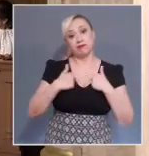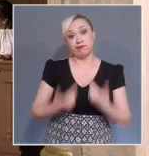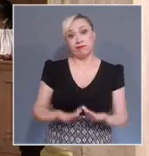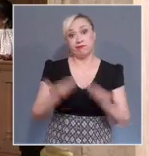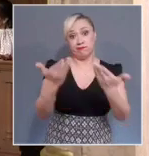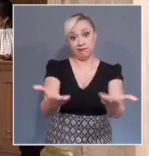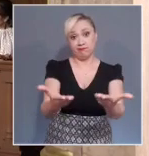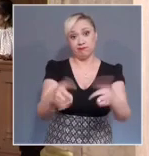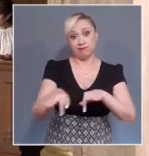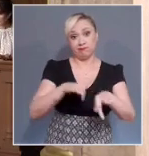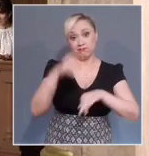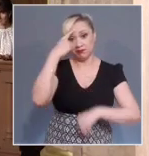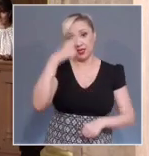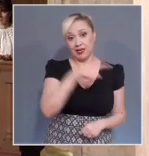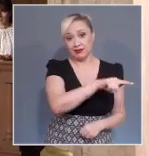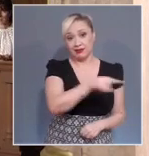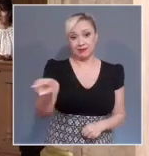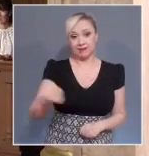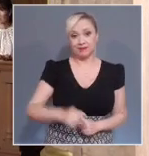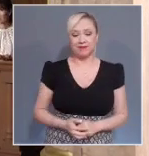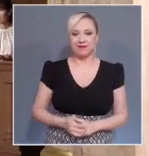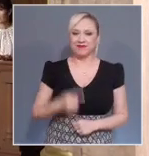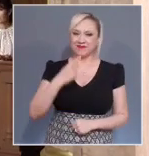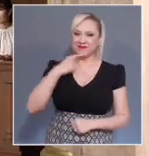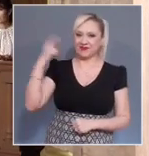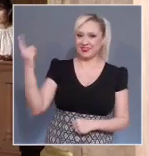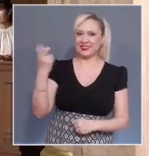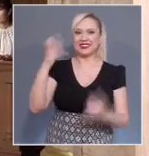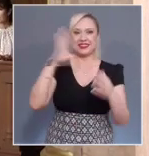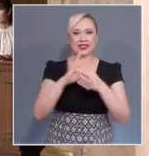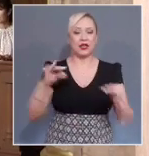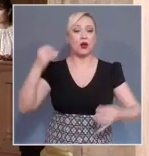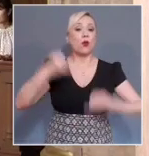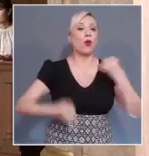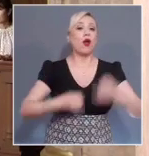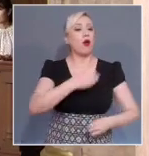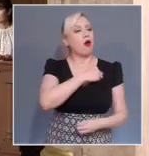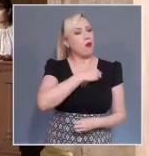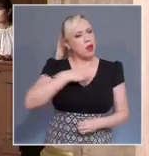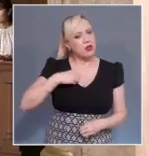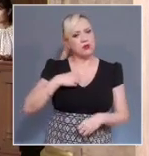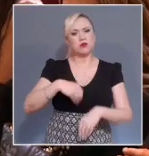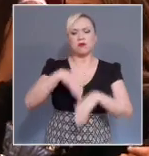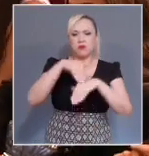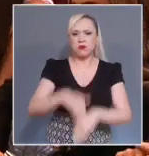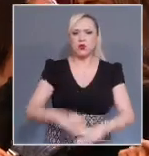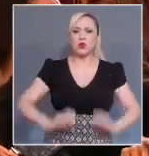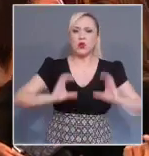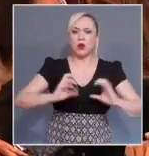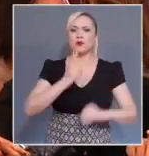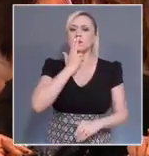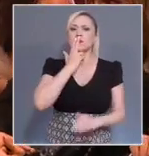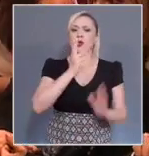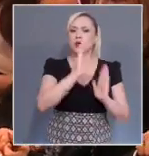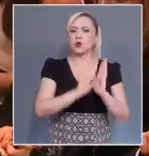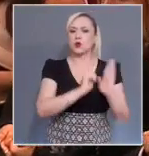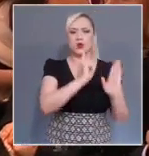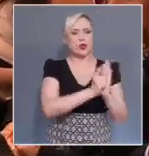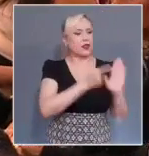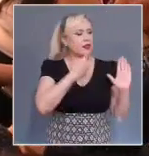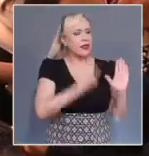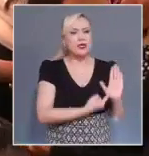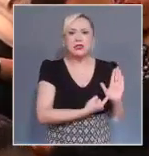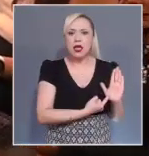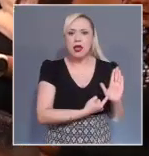que los jueces tienen el deber de salvaguardar las precondiciones sustantivas de la democracia constitucional y su labor exige una